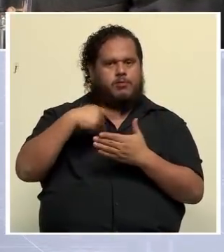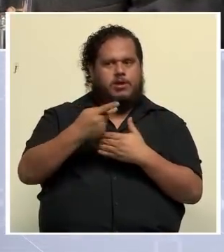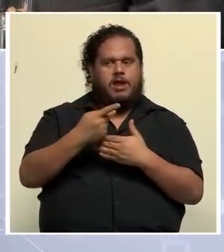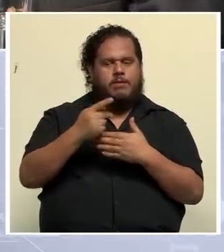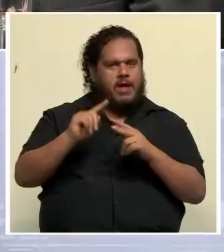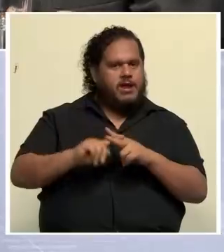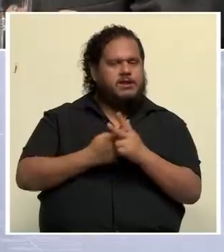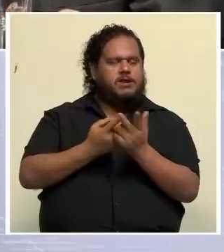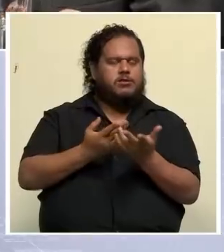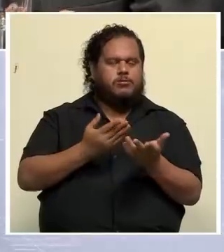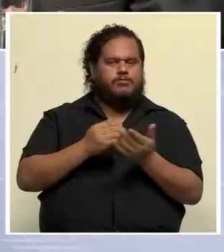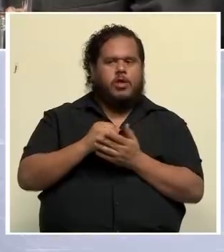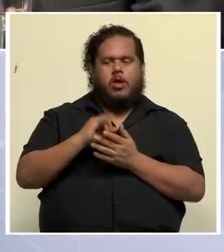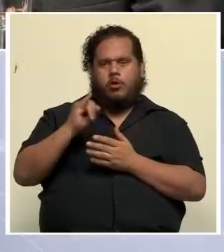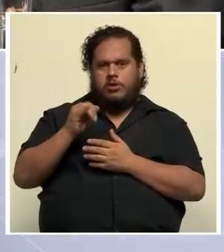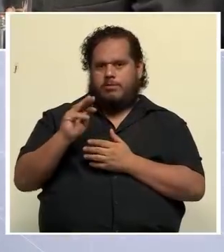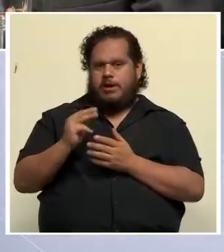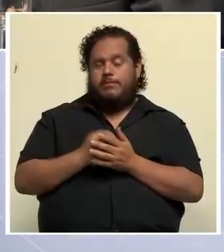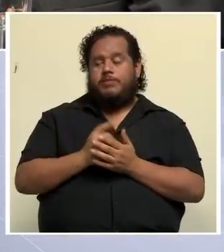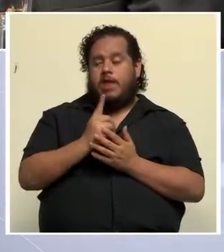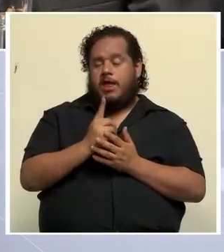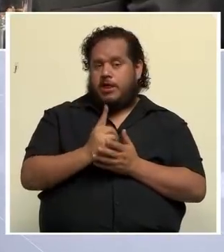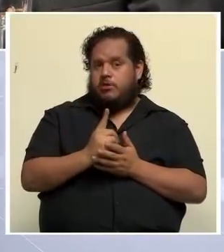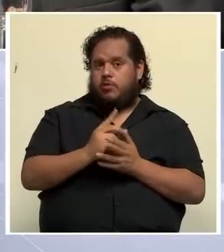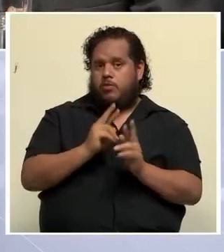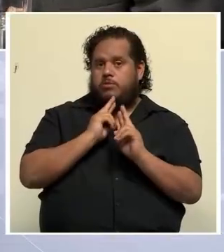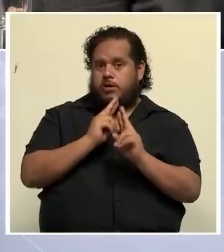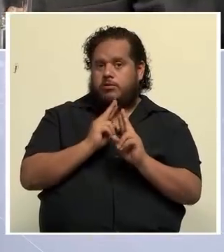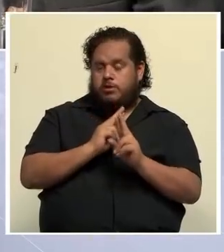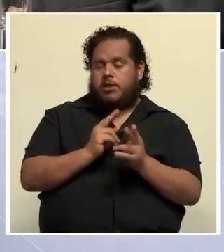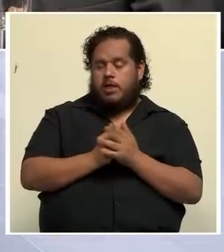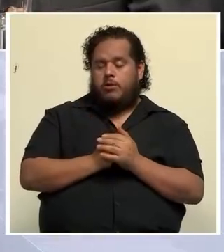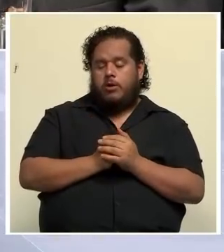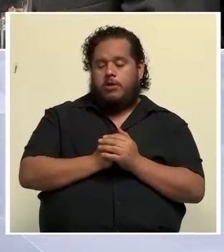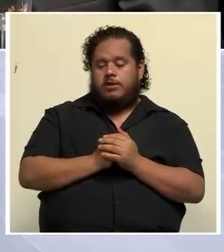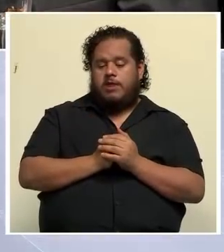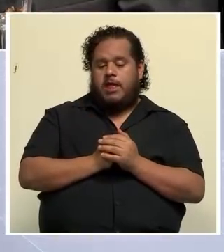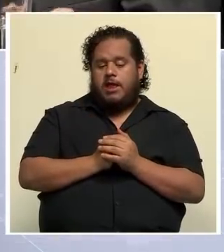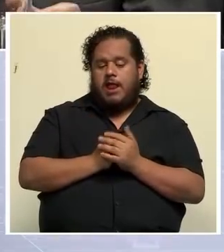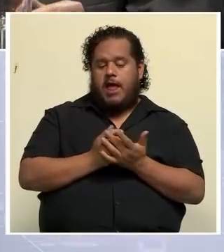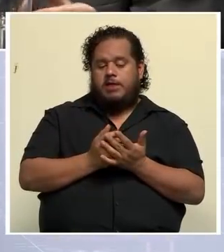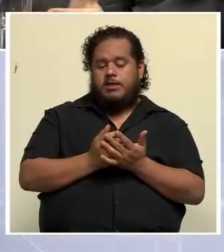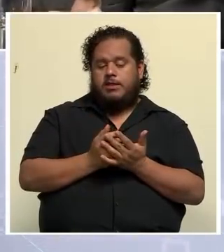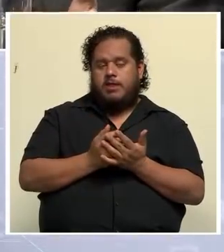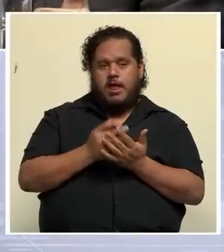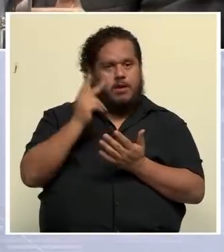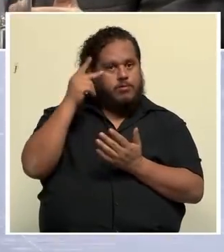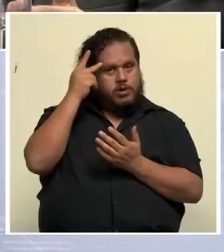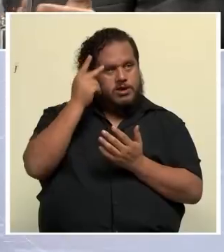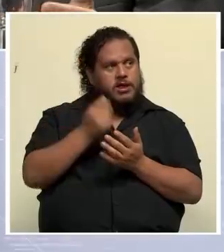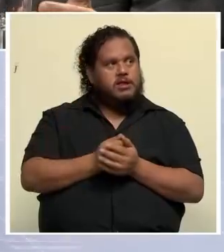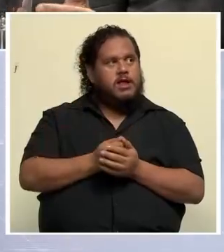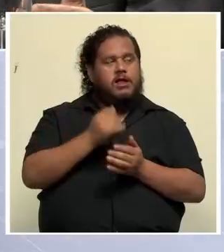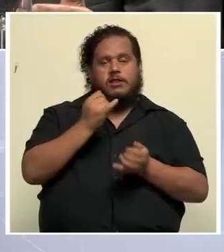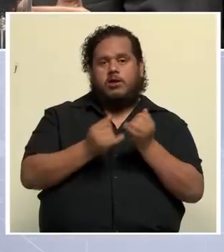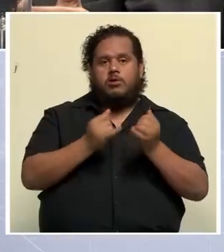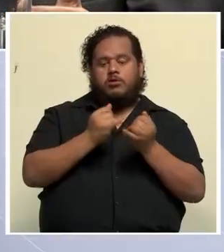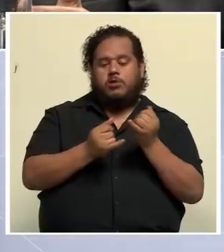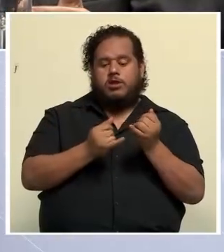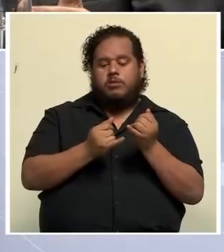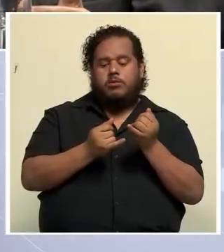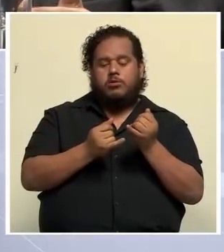don José María, es finalmente un resultado de las políticas de los últimos